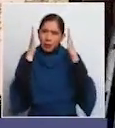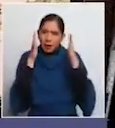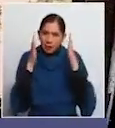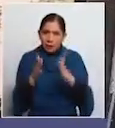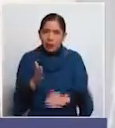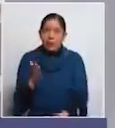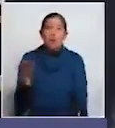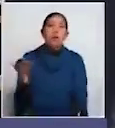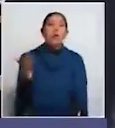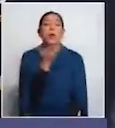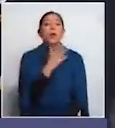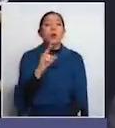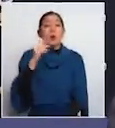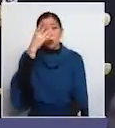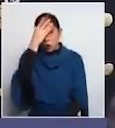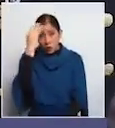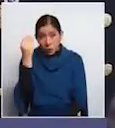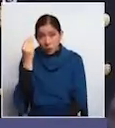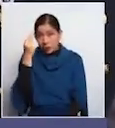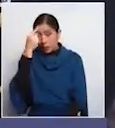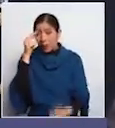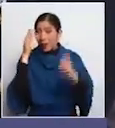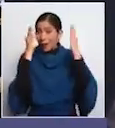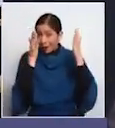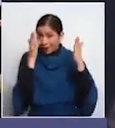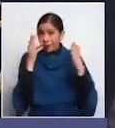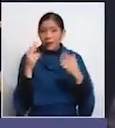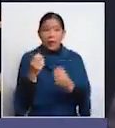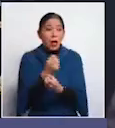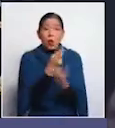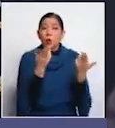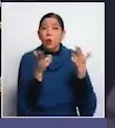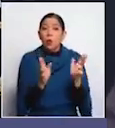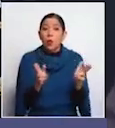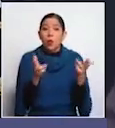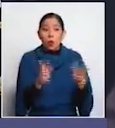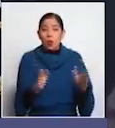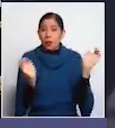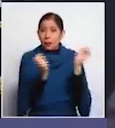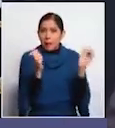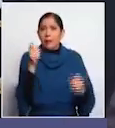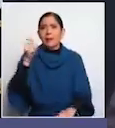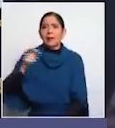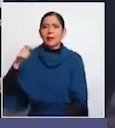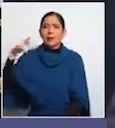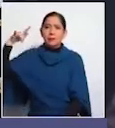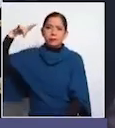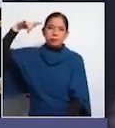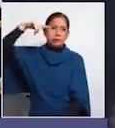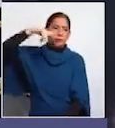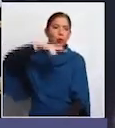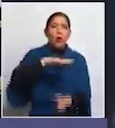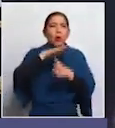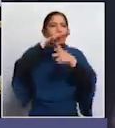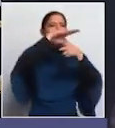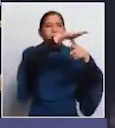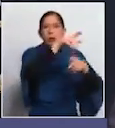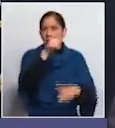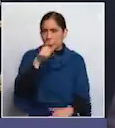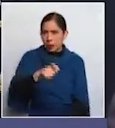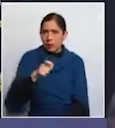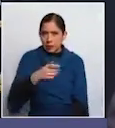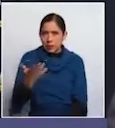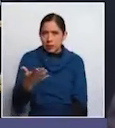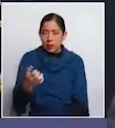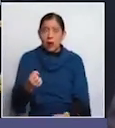emergencia necesitamos medios aéreos, que son lo fundamental en este caso. Y tanto la Fuerza Aérea Boliviana como el Ejército, que